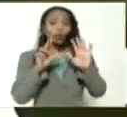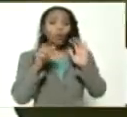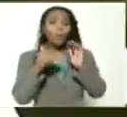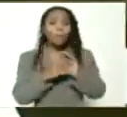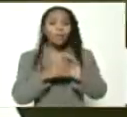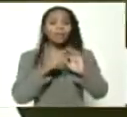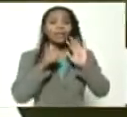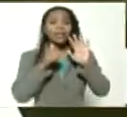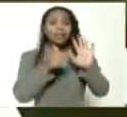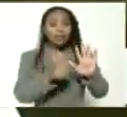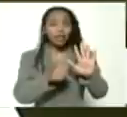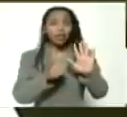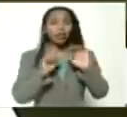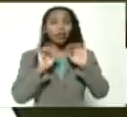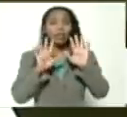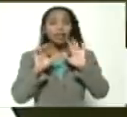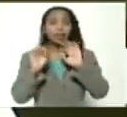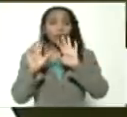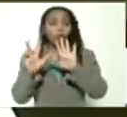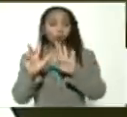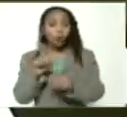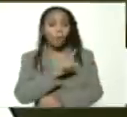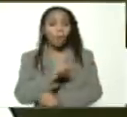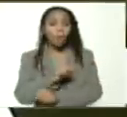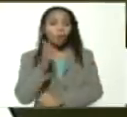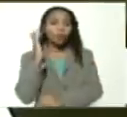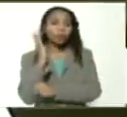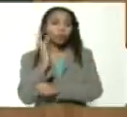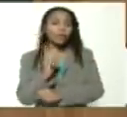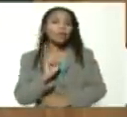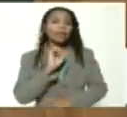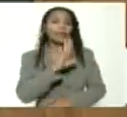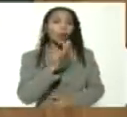8.618 acusaciones y han sido condenadas